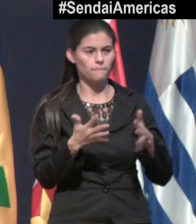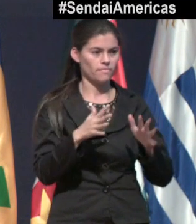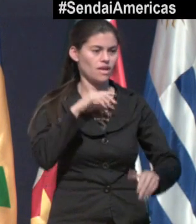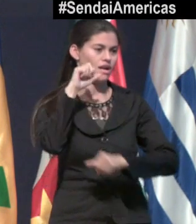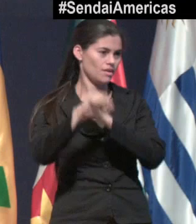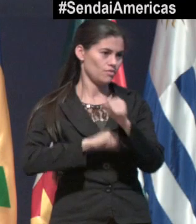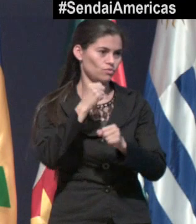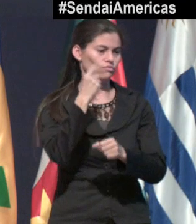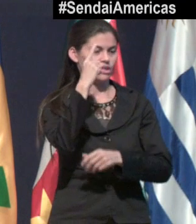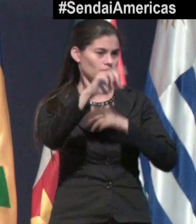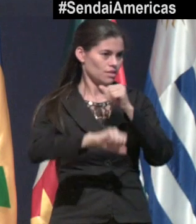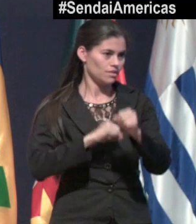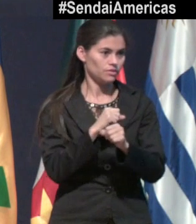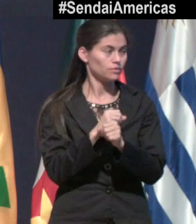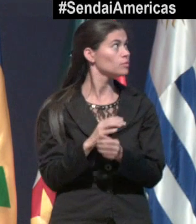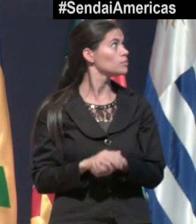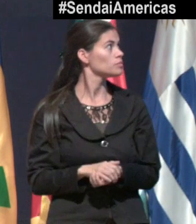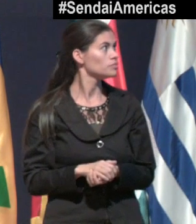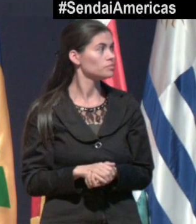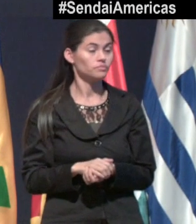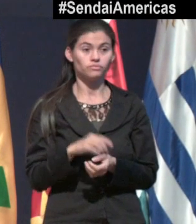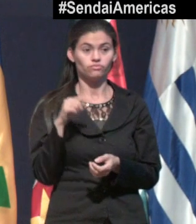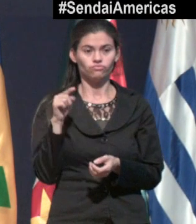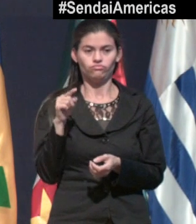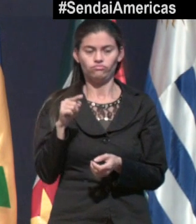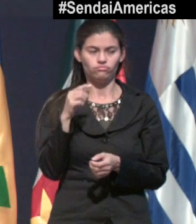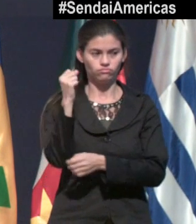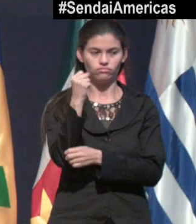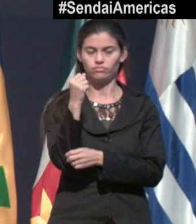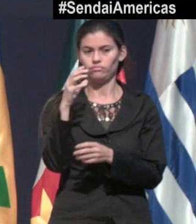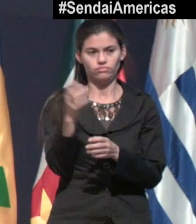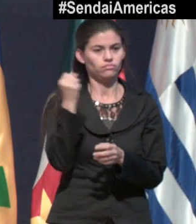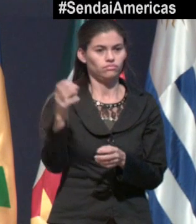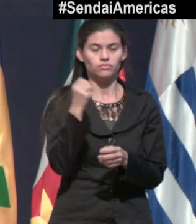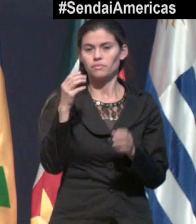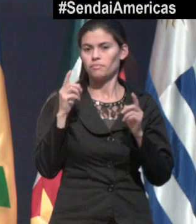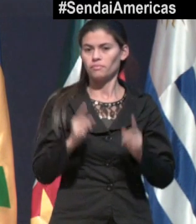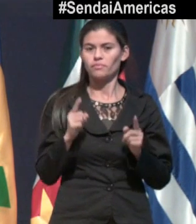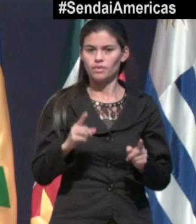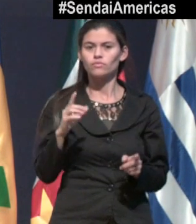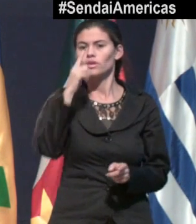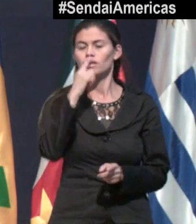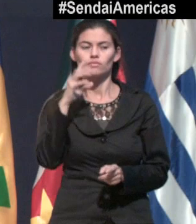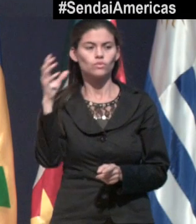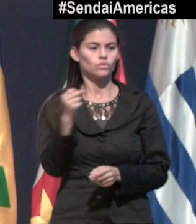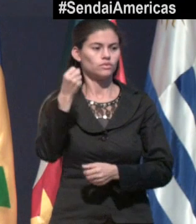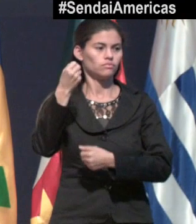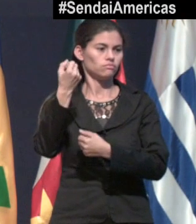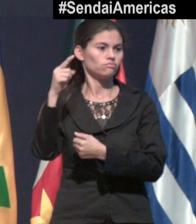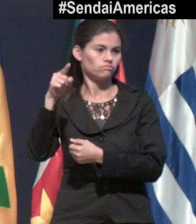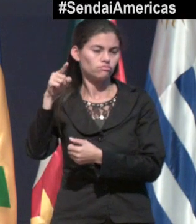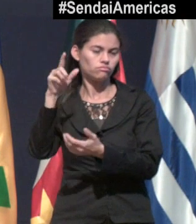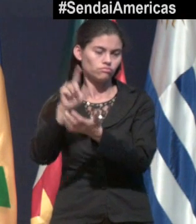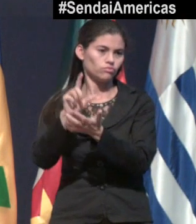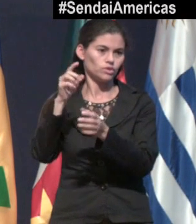anual. Porque estos metrics son útiles, son básicamente porque son los mismos que utilizan la industria de los